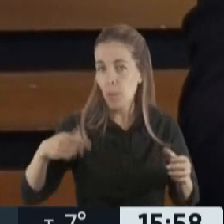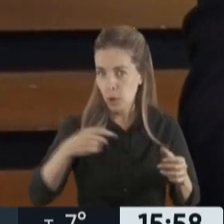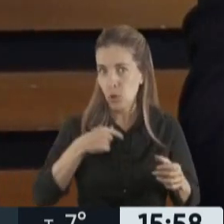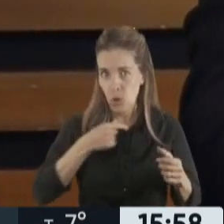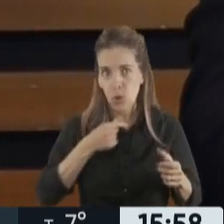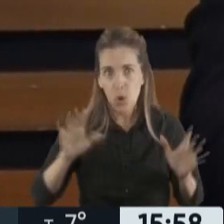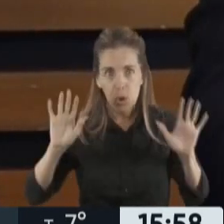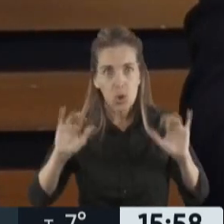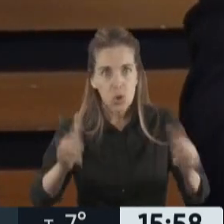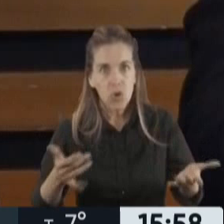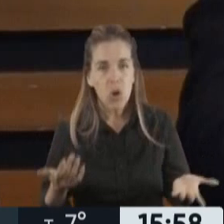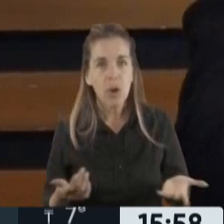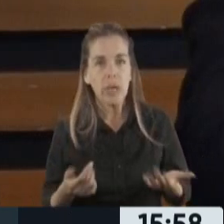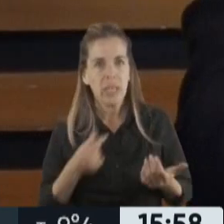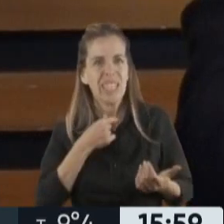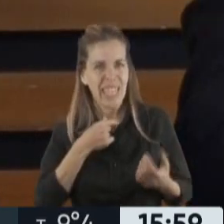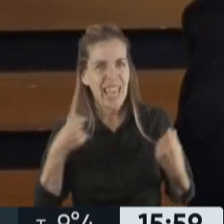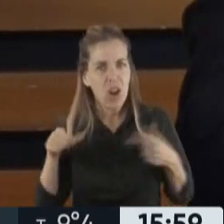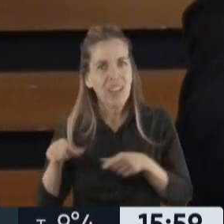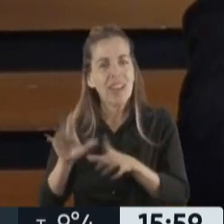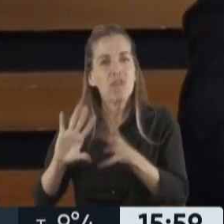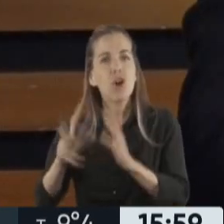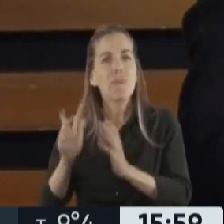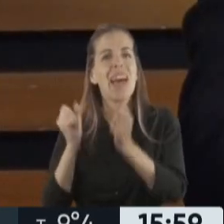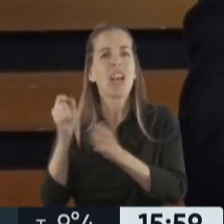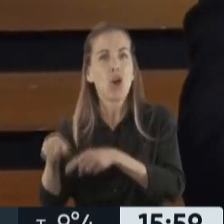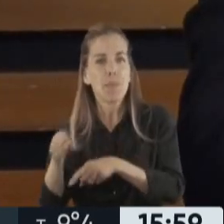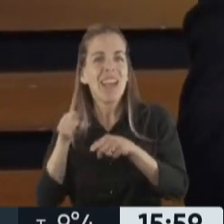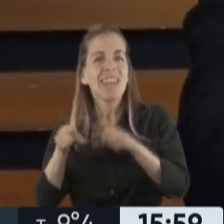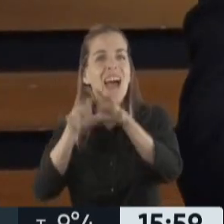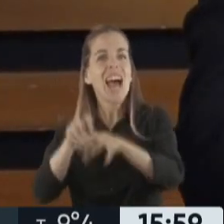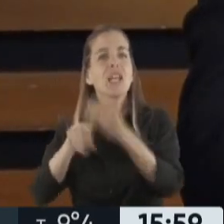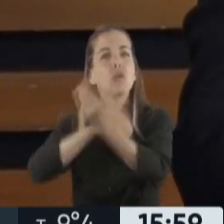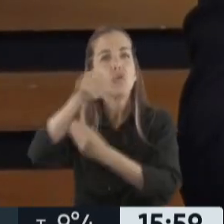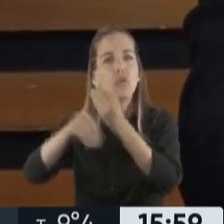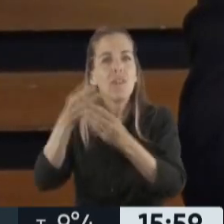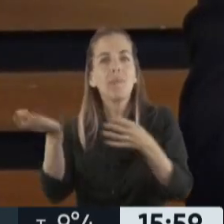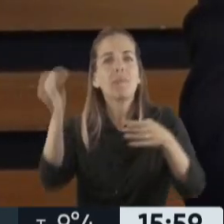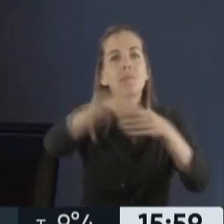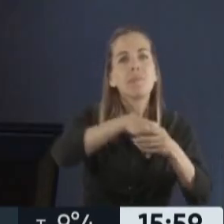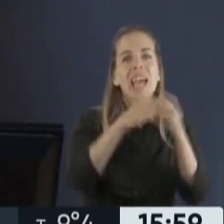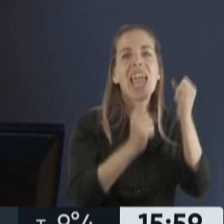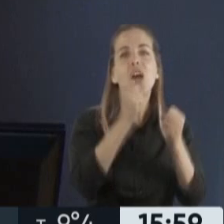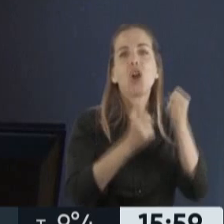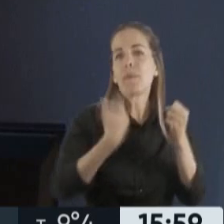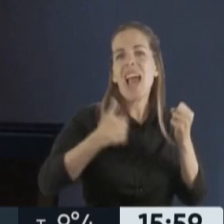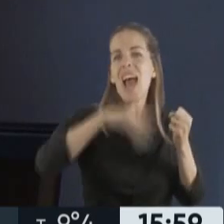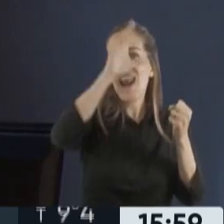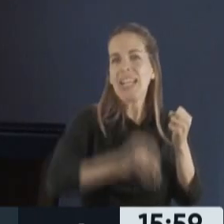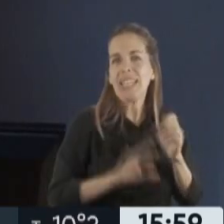quiero que esa economía popular y esa agricultura familiar sea parte de la economía